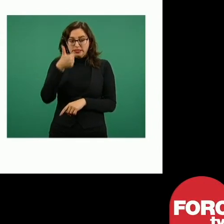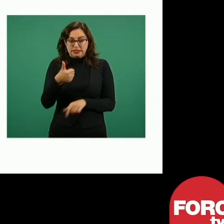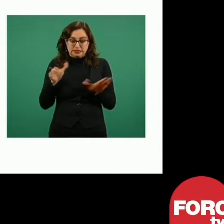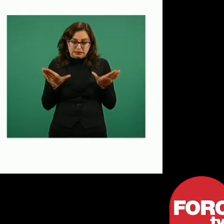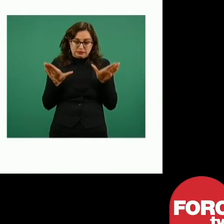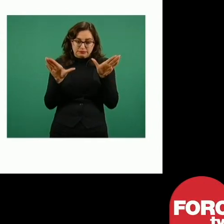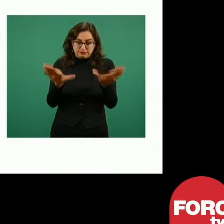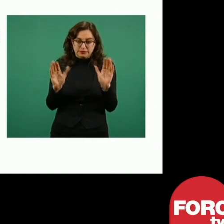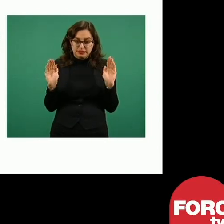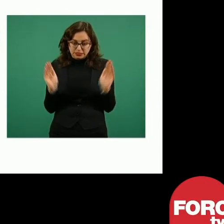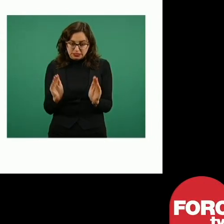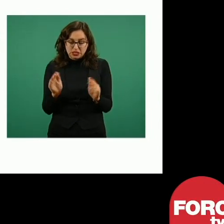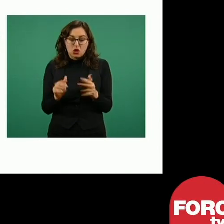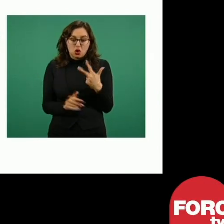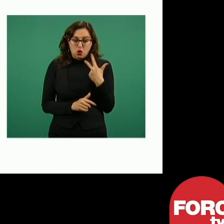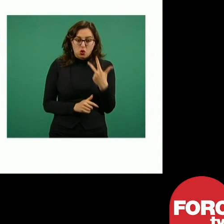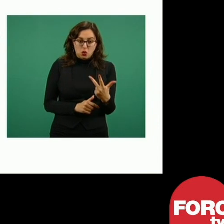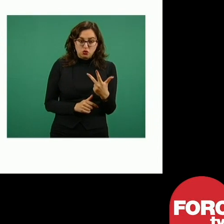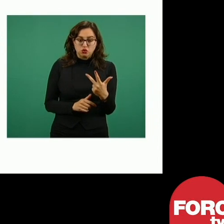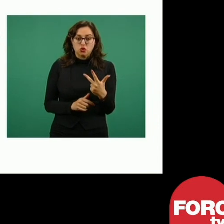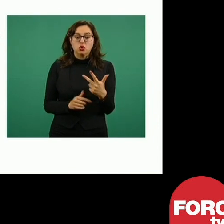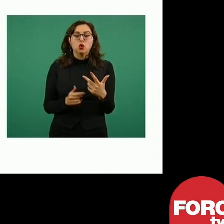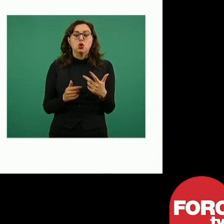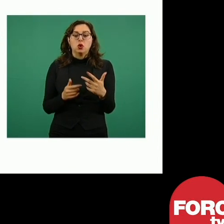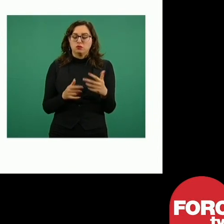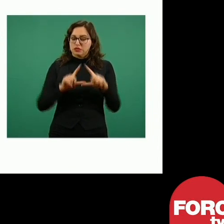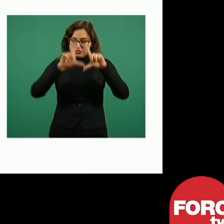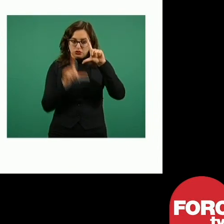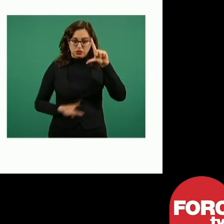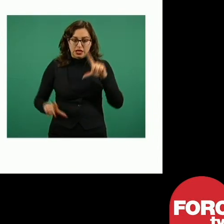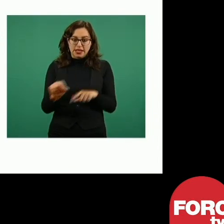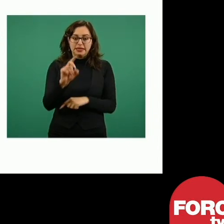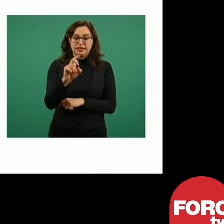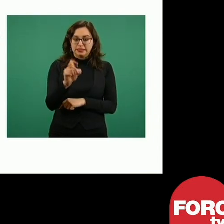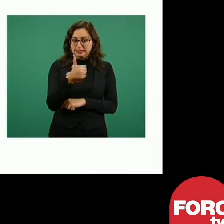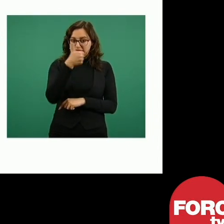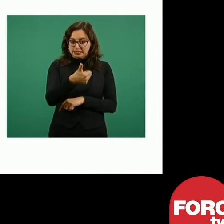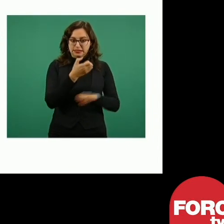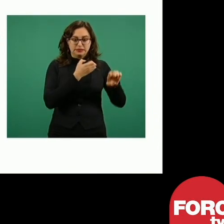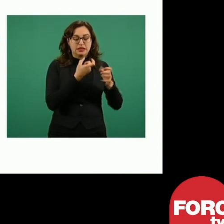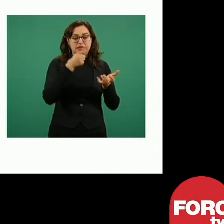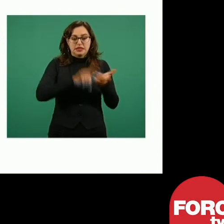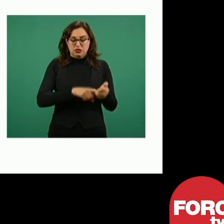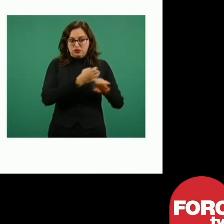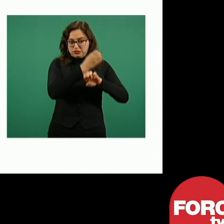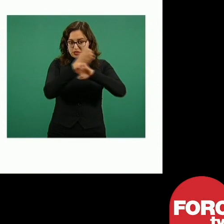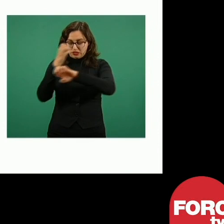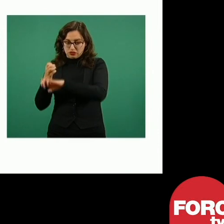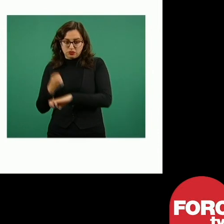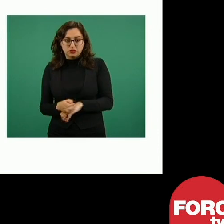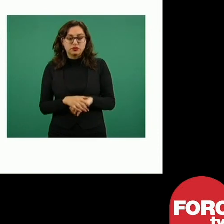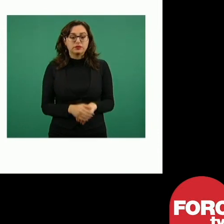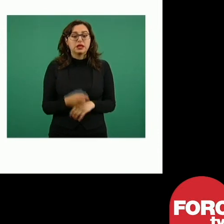están asignadas a estas rutas aéreas y 36 en el interior de la República. Tenemos 179